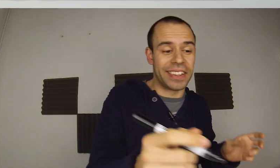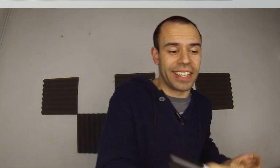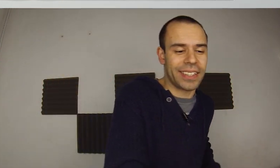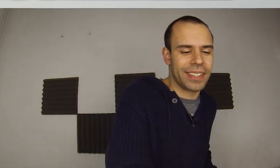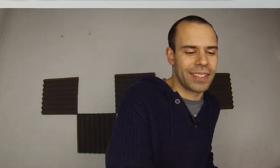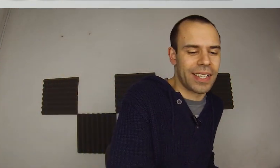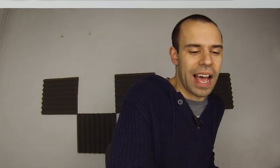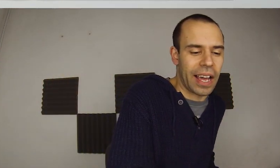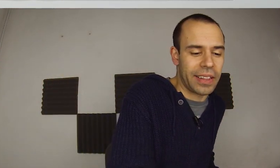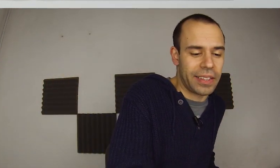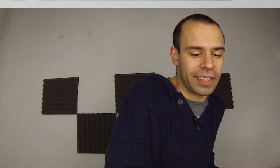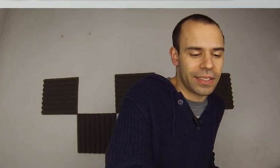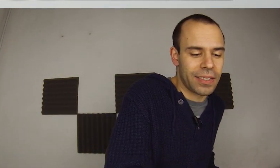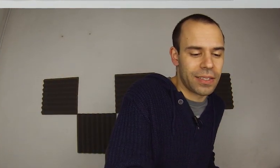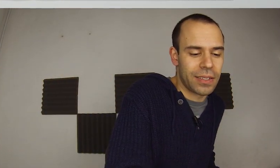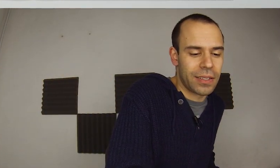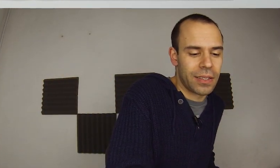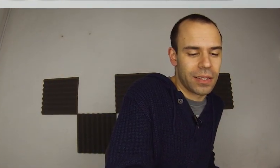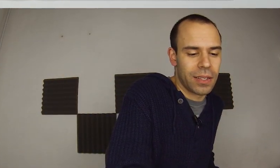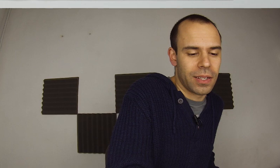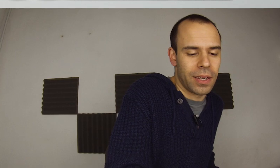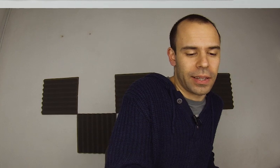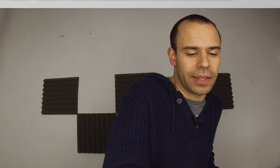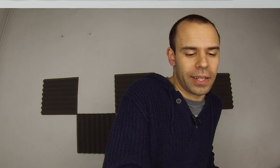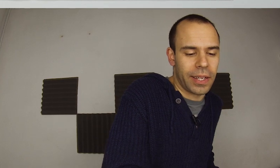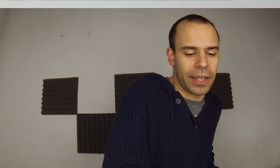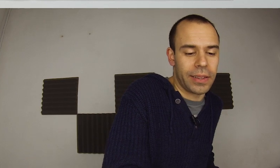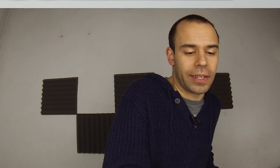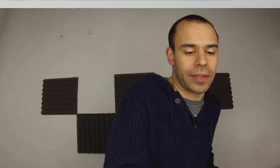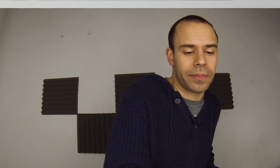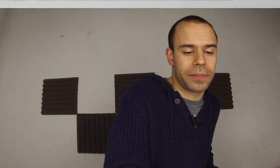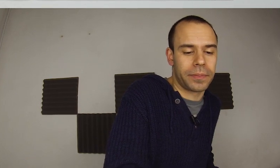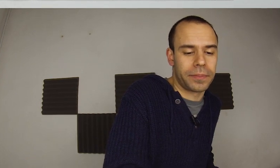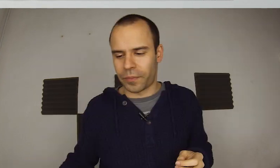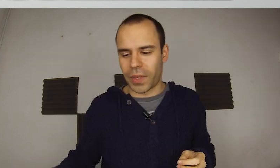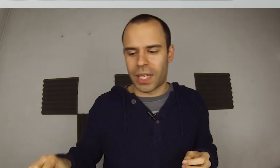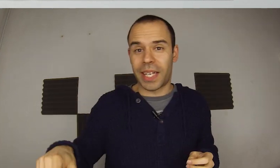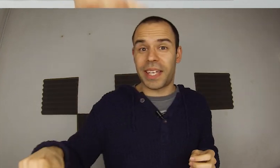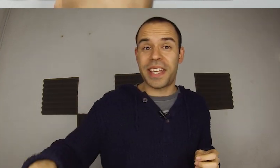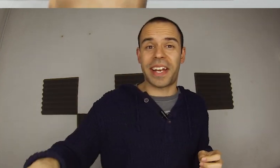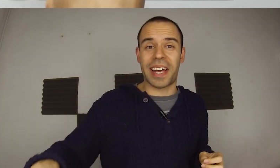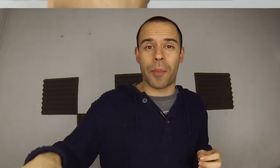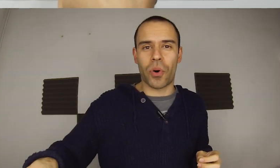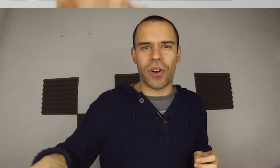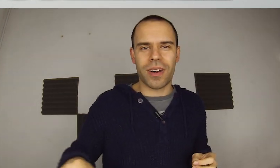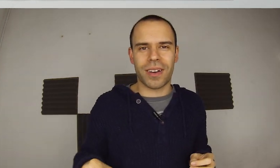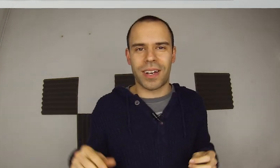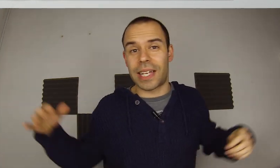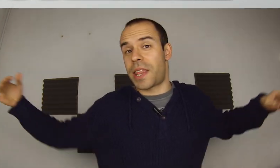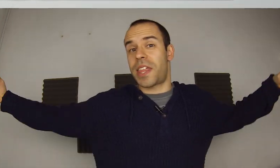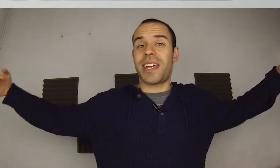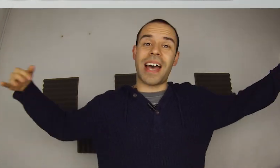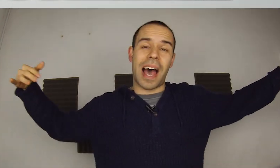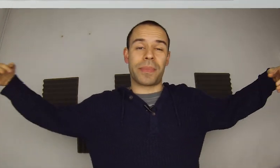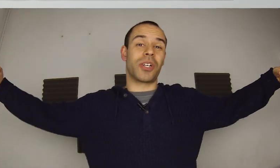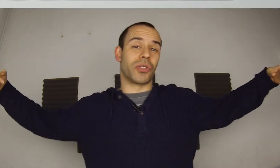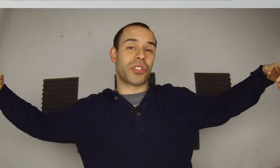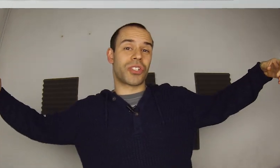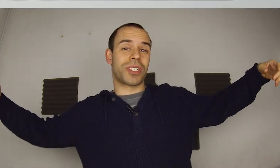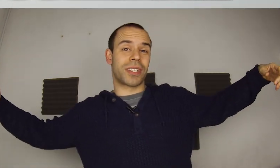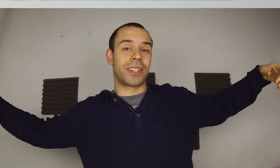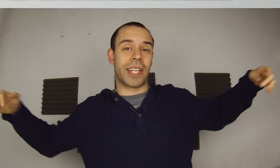gente a gente gente gente y en japón hice